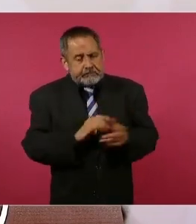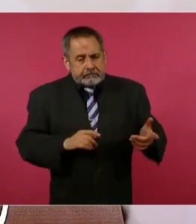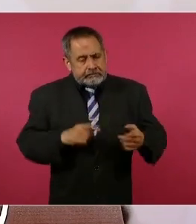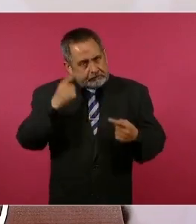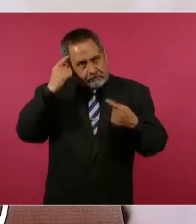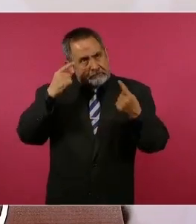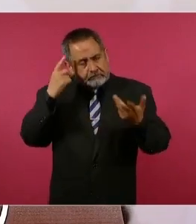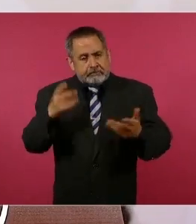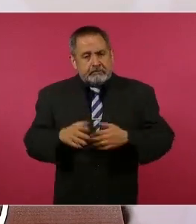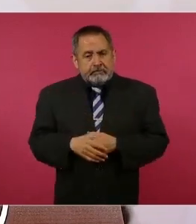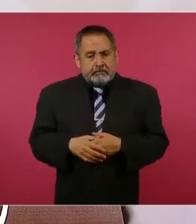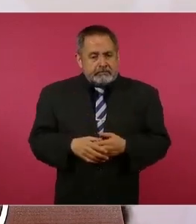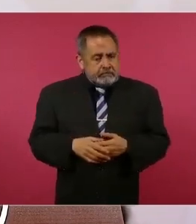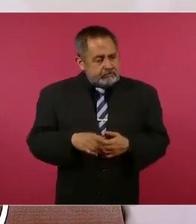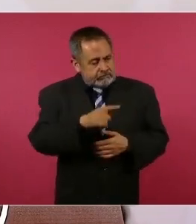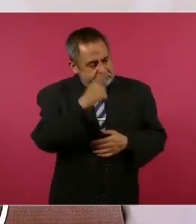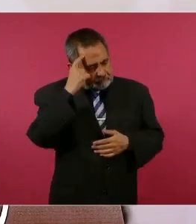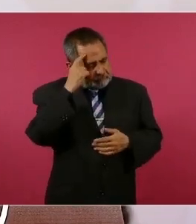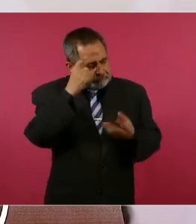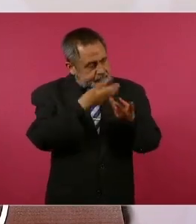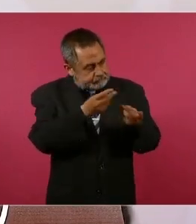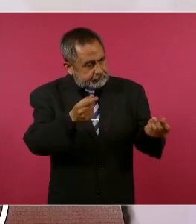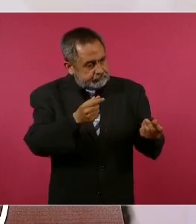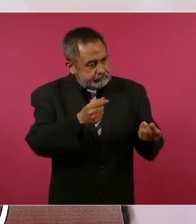les ayudaría mucho,